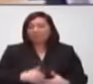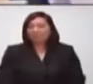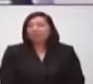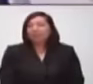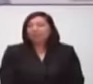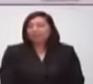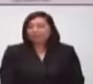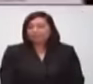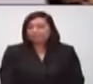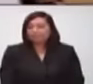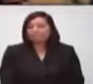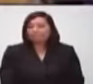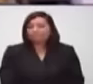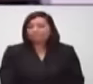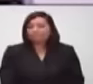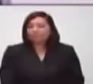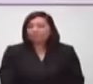la palabra, alcalde.